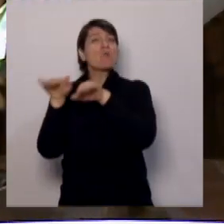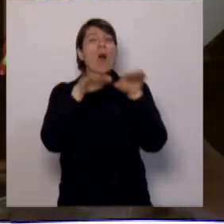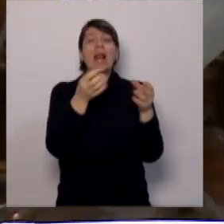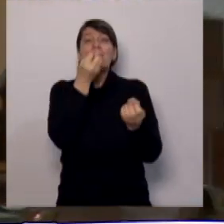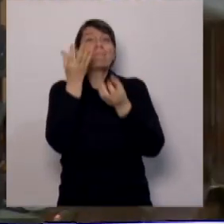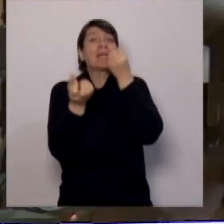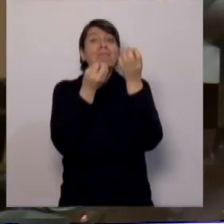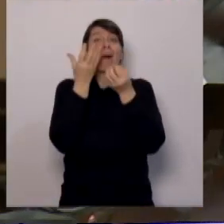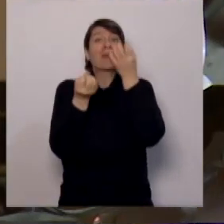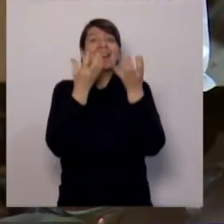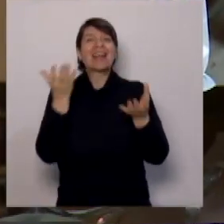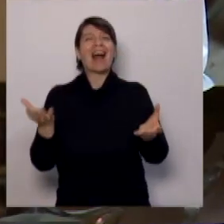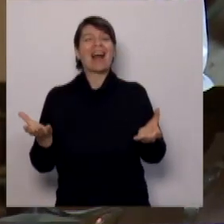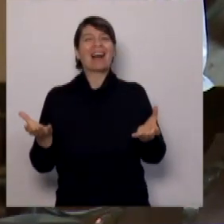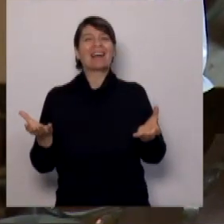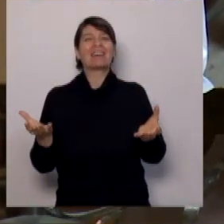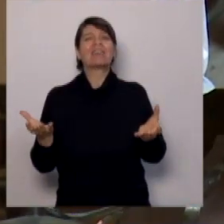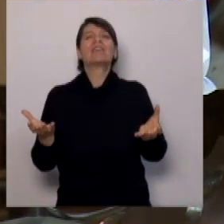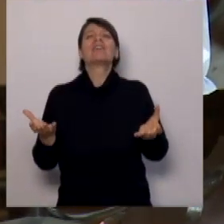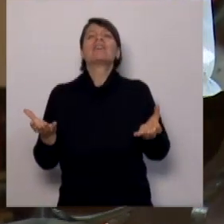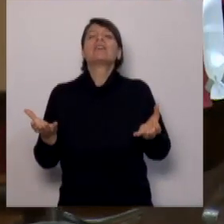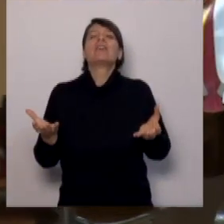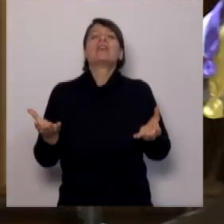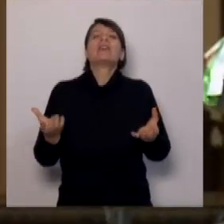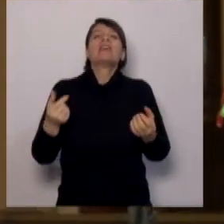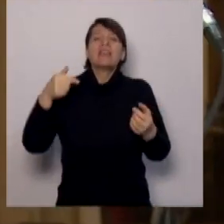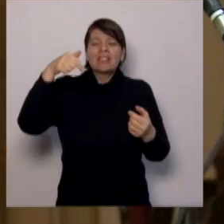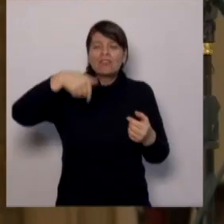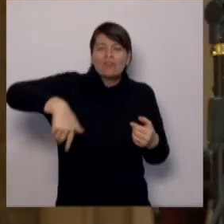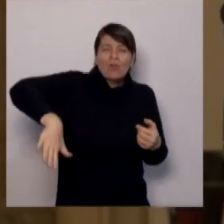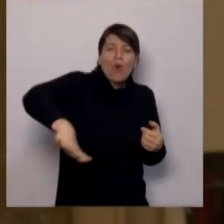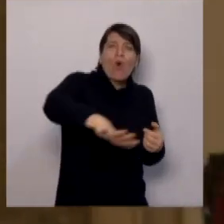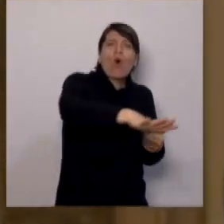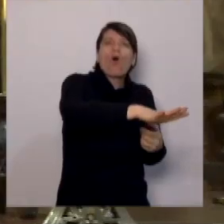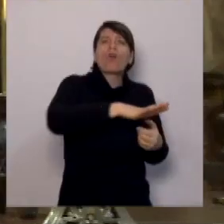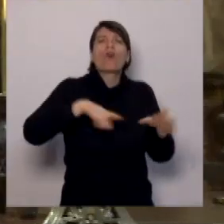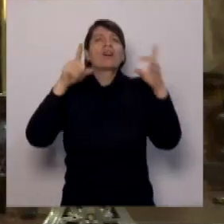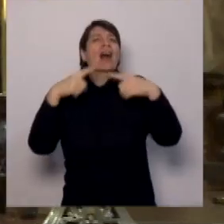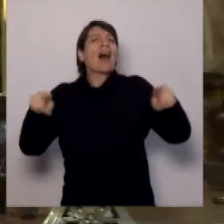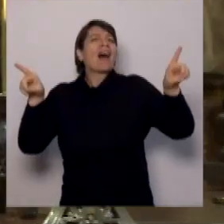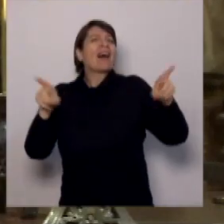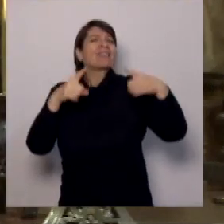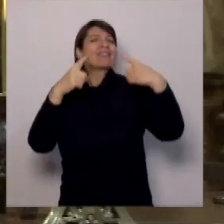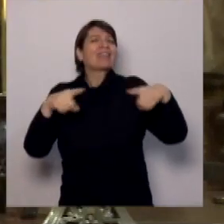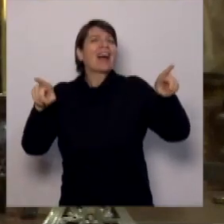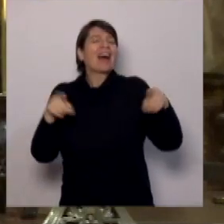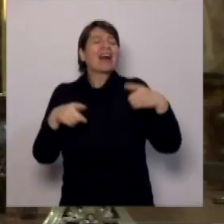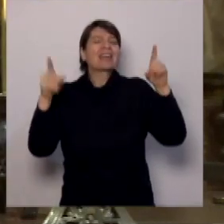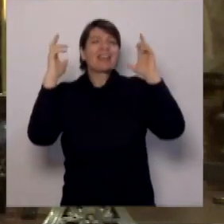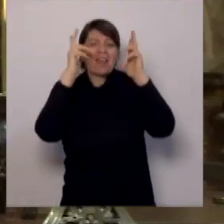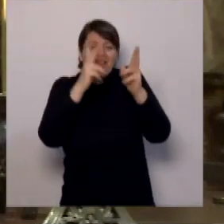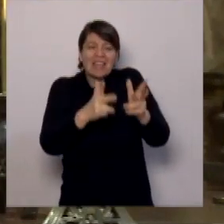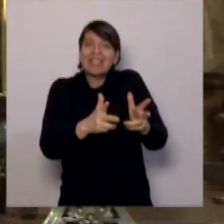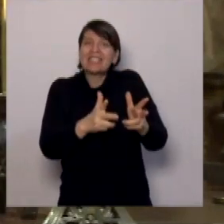primavera. Desde la Catedral Metropolitana de Buenos Aires, Argentina, compartimos la Santa